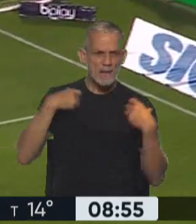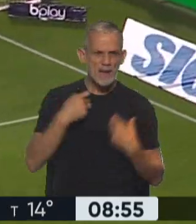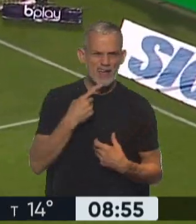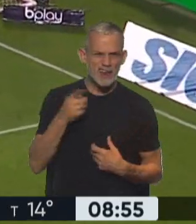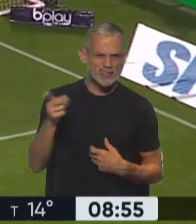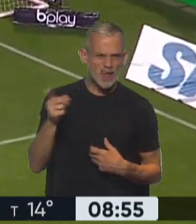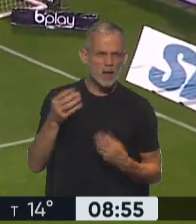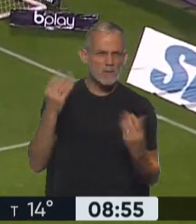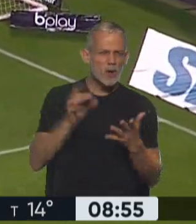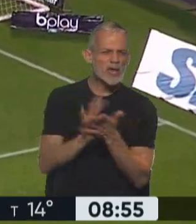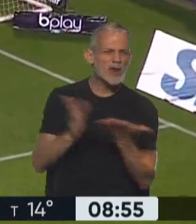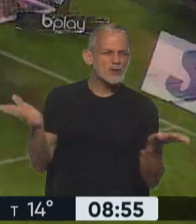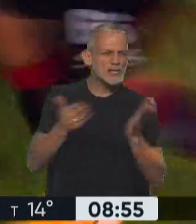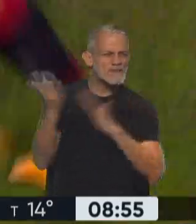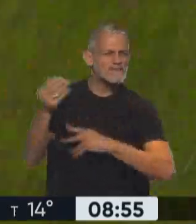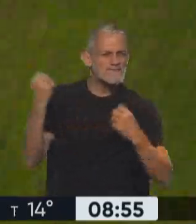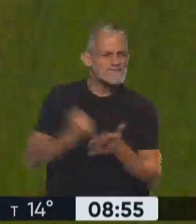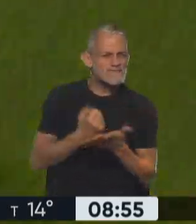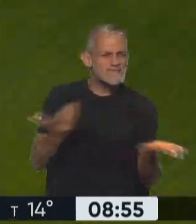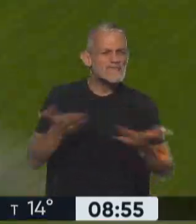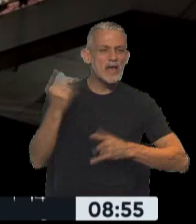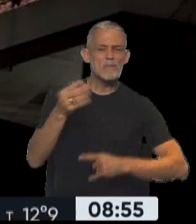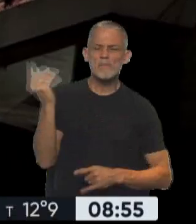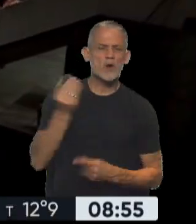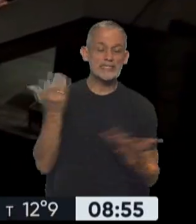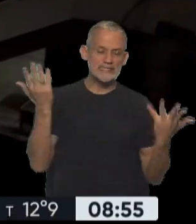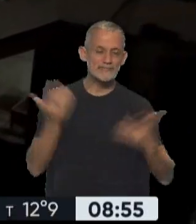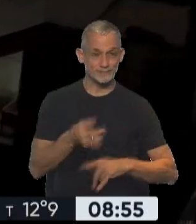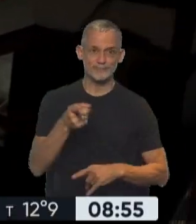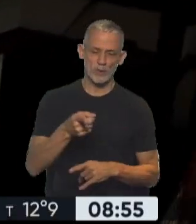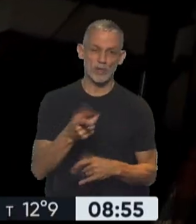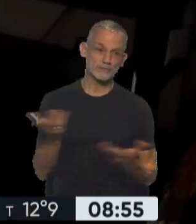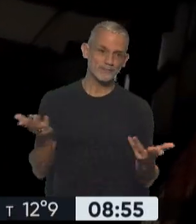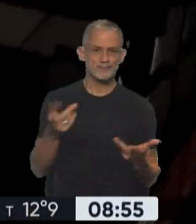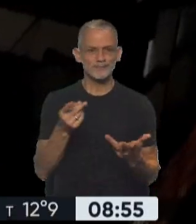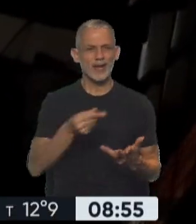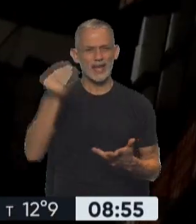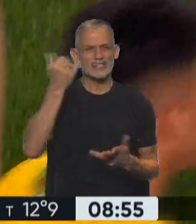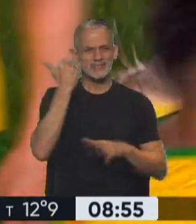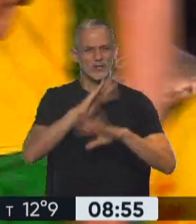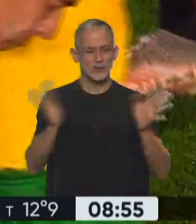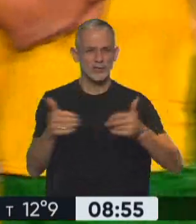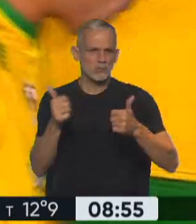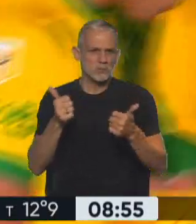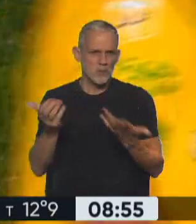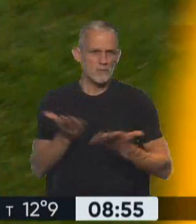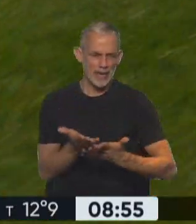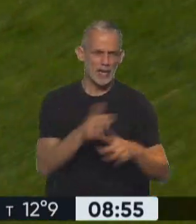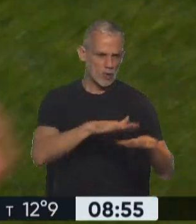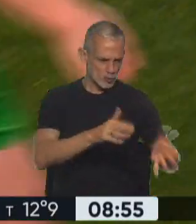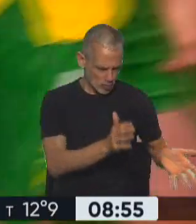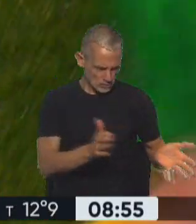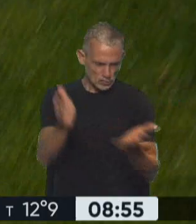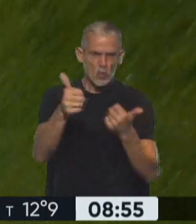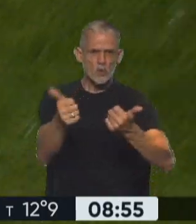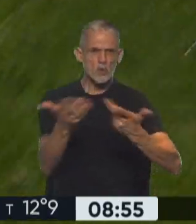ese que, ¿por qué lo echamos? ¿Por qué lo echamos? ¿Y por qué vino antes Cacique? Del Cacique. Obvio, lo clasificó, hizo todo bien, metió a los pibes, le